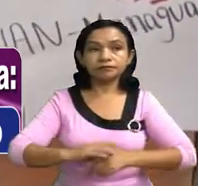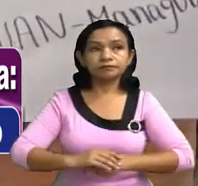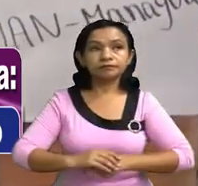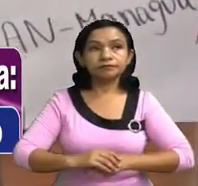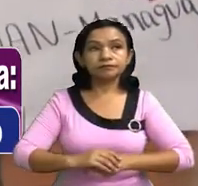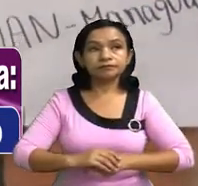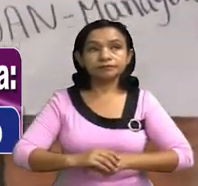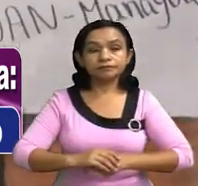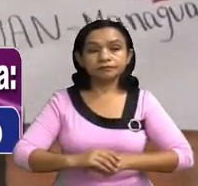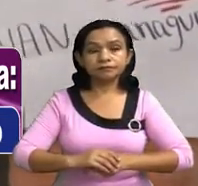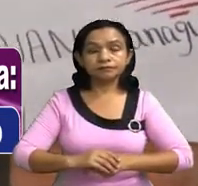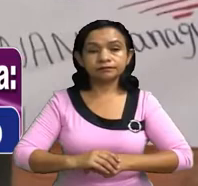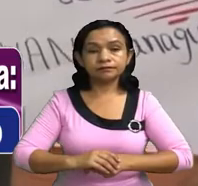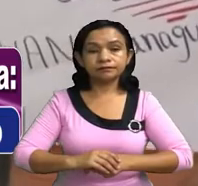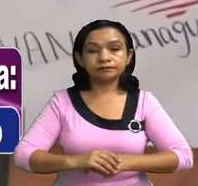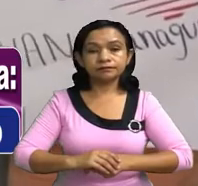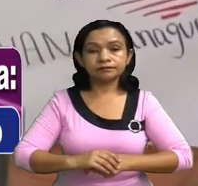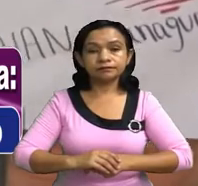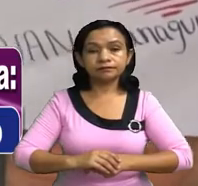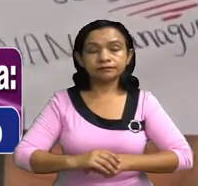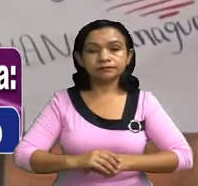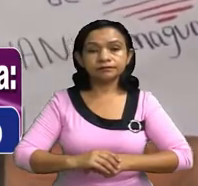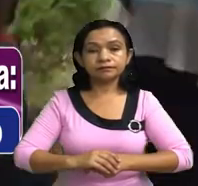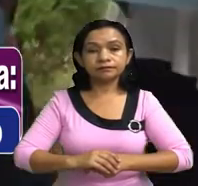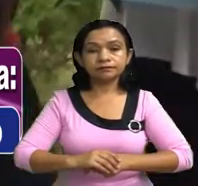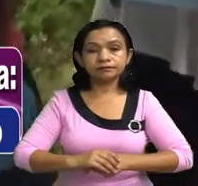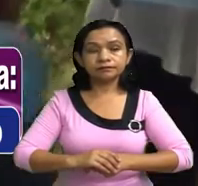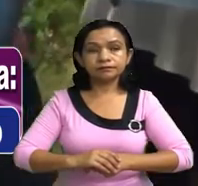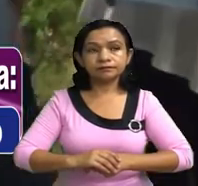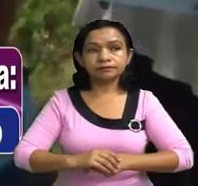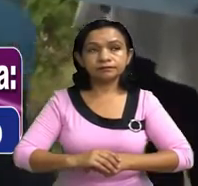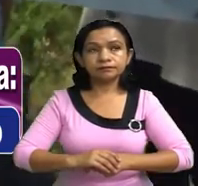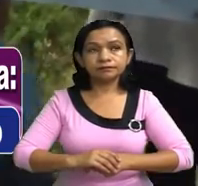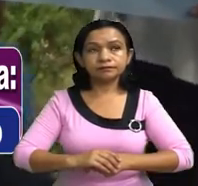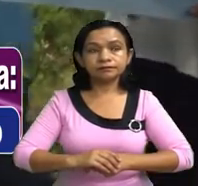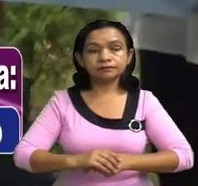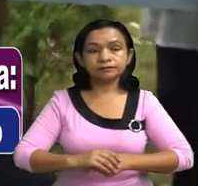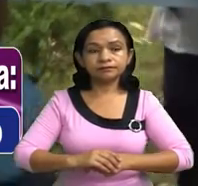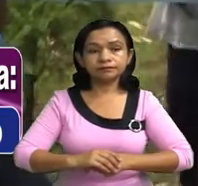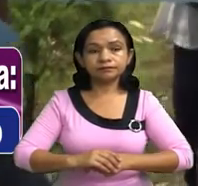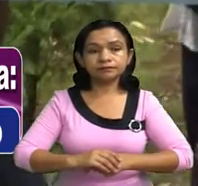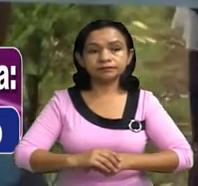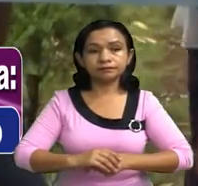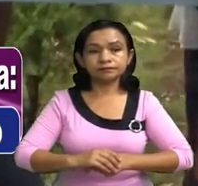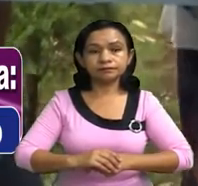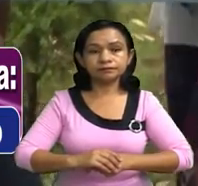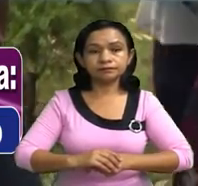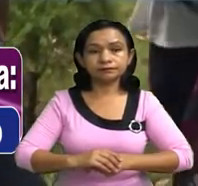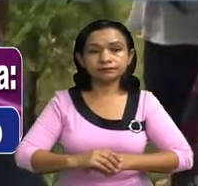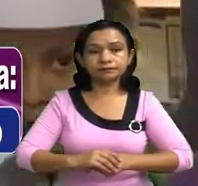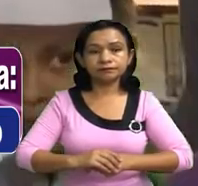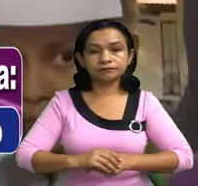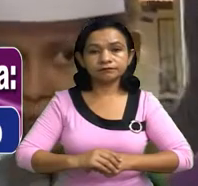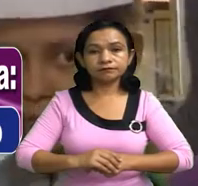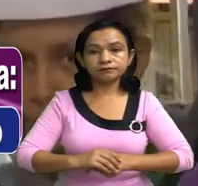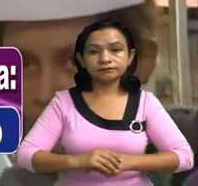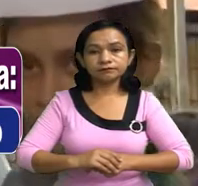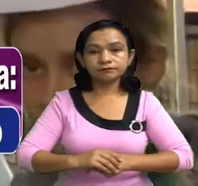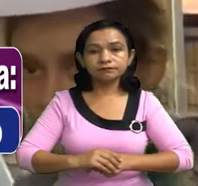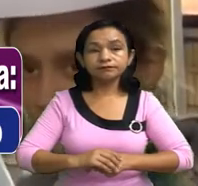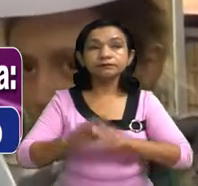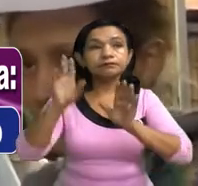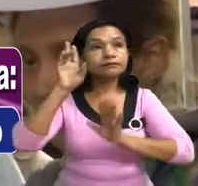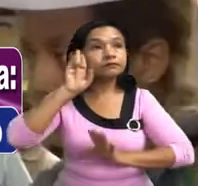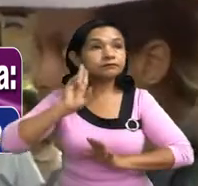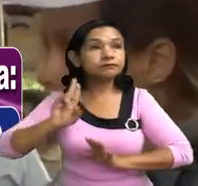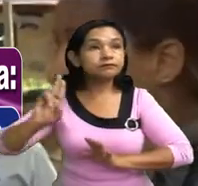La defensa de la paz, la alegría, el amor y la convivencia armoniosa llena los pasillos de distintas